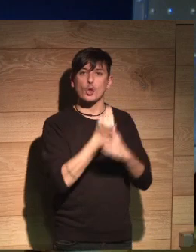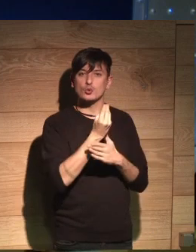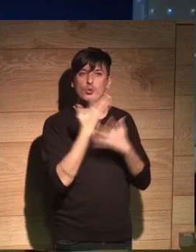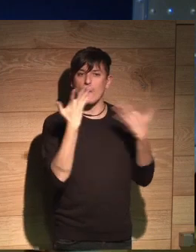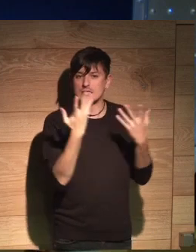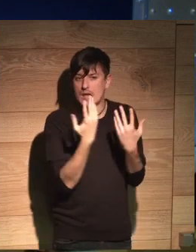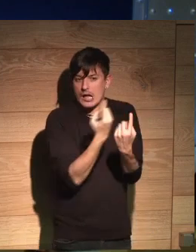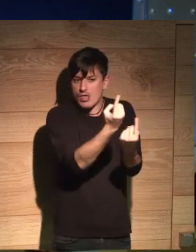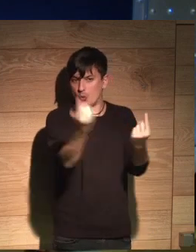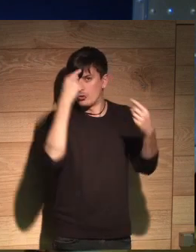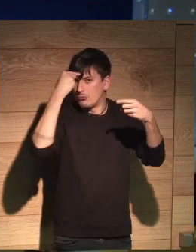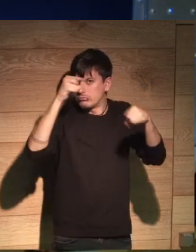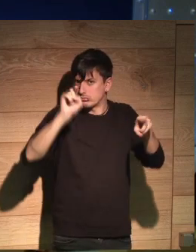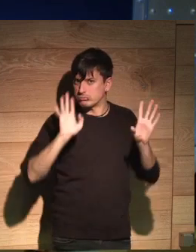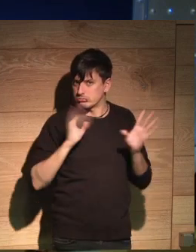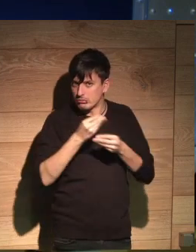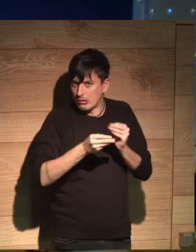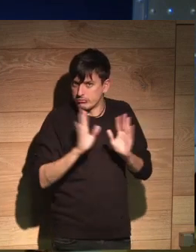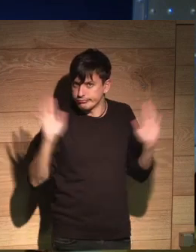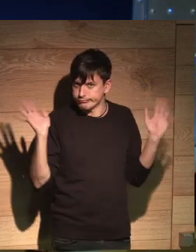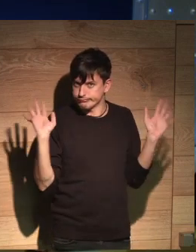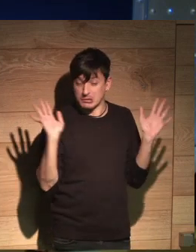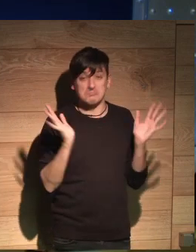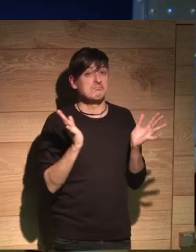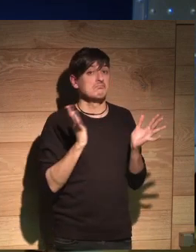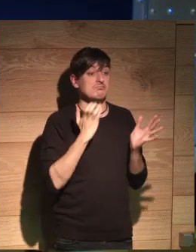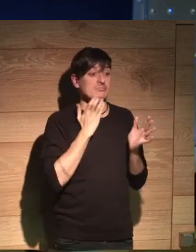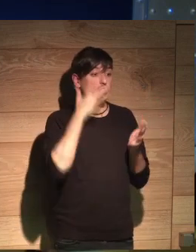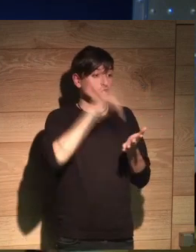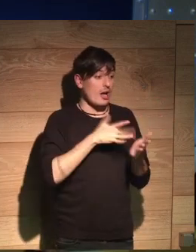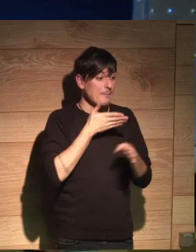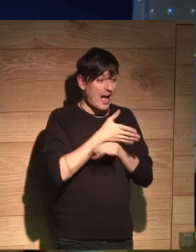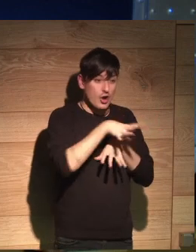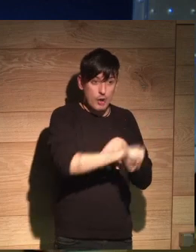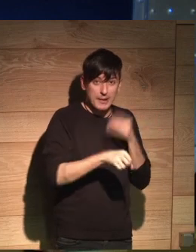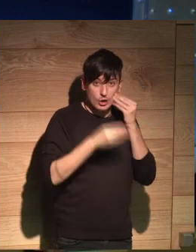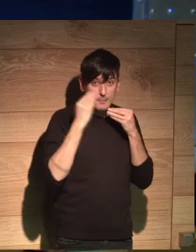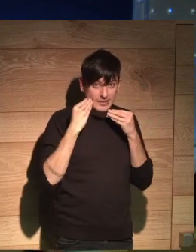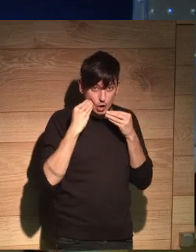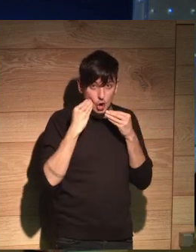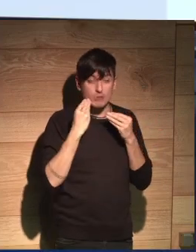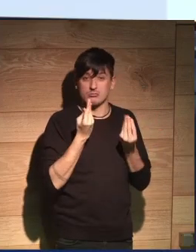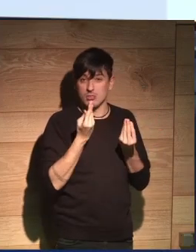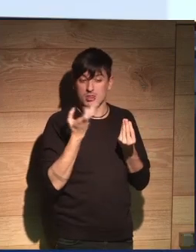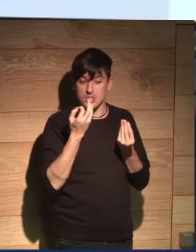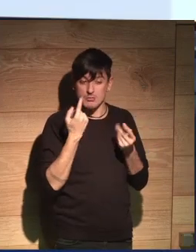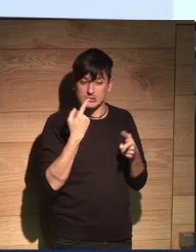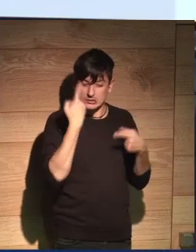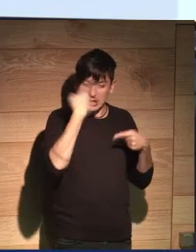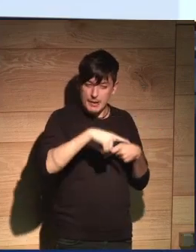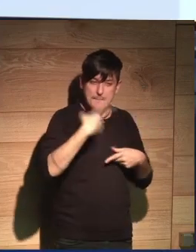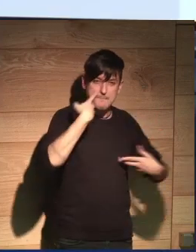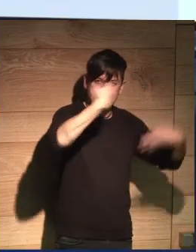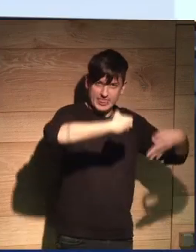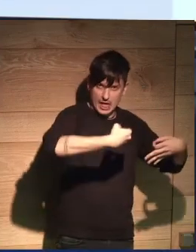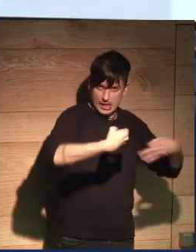uno que haga lo que quiera con ese conocimiento. Pero que cuando vaya a hacer una compra de un cosmético la haga basada en el rigor y no en la mentira y en el